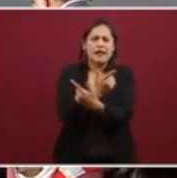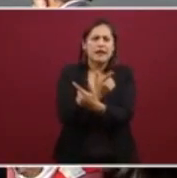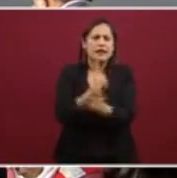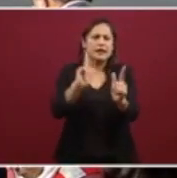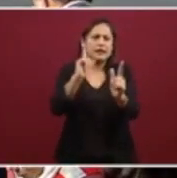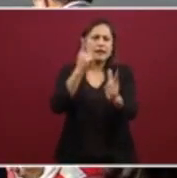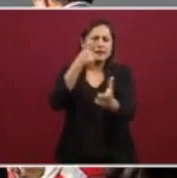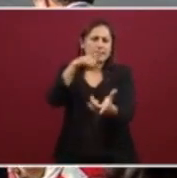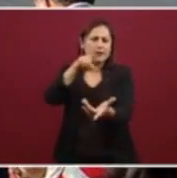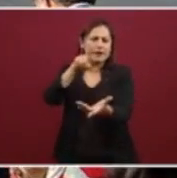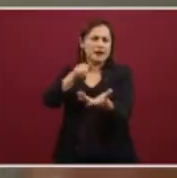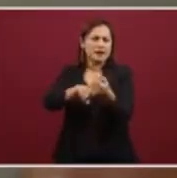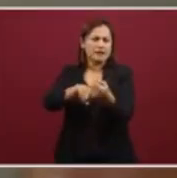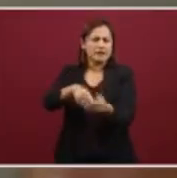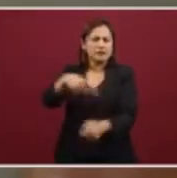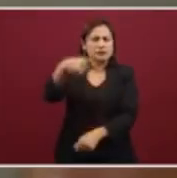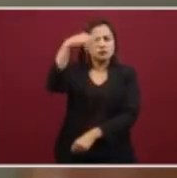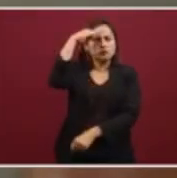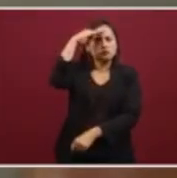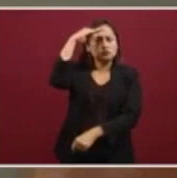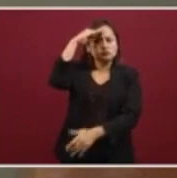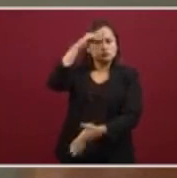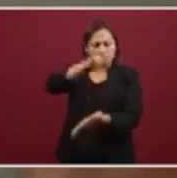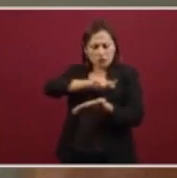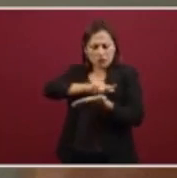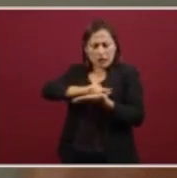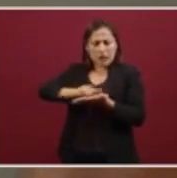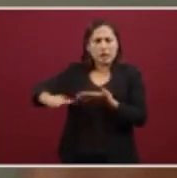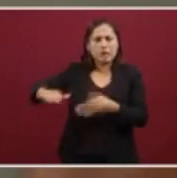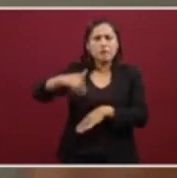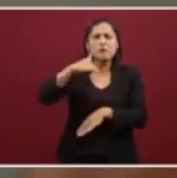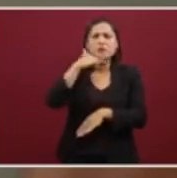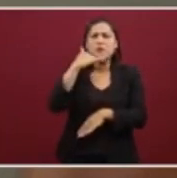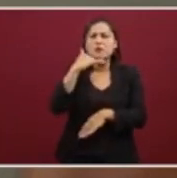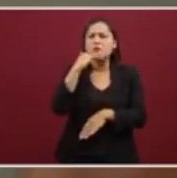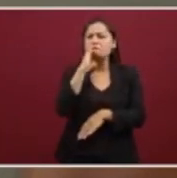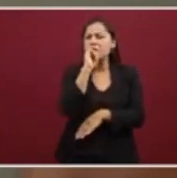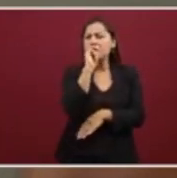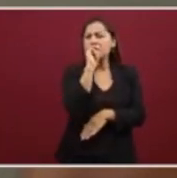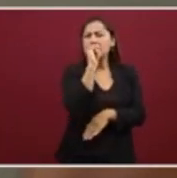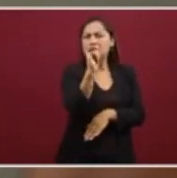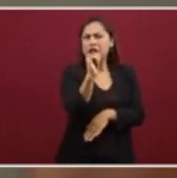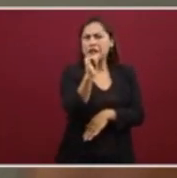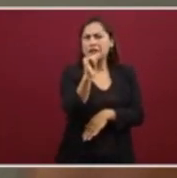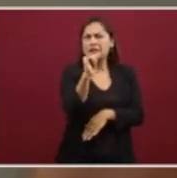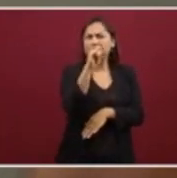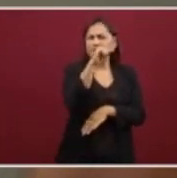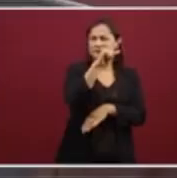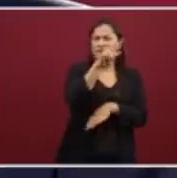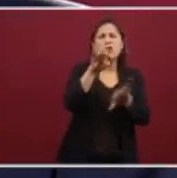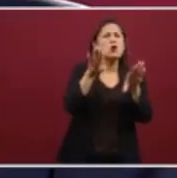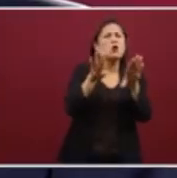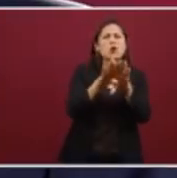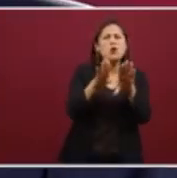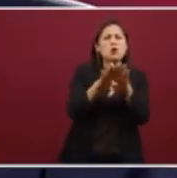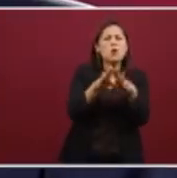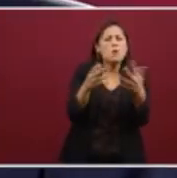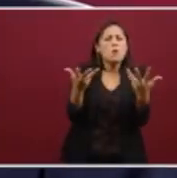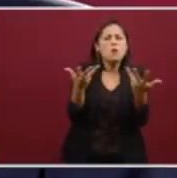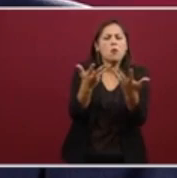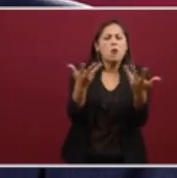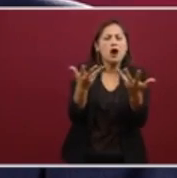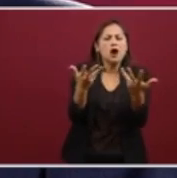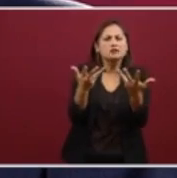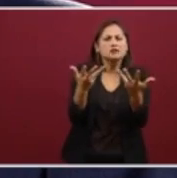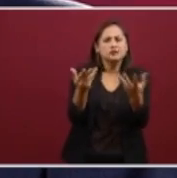una conciencia limpia sin corrupción? Esa es una vertiente que usted nos dio a